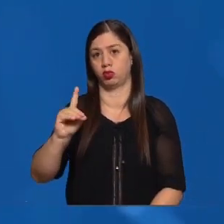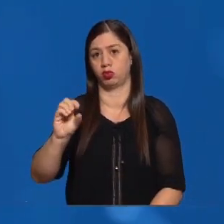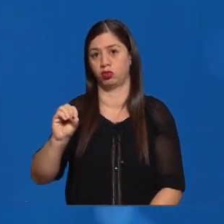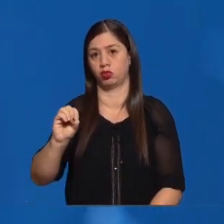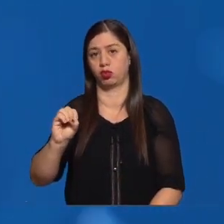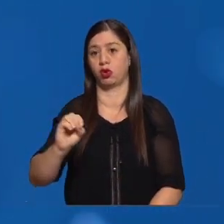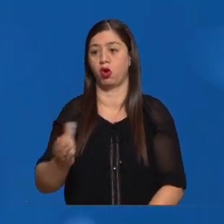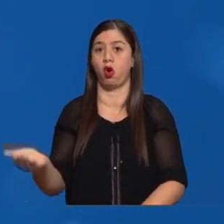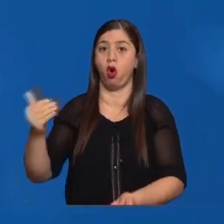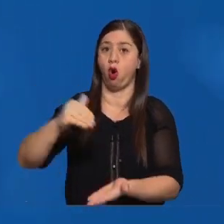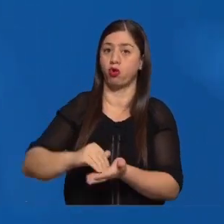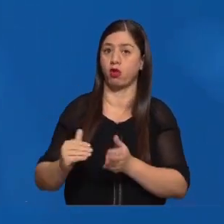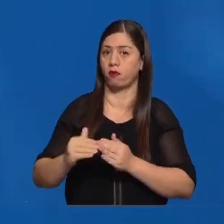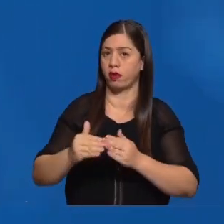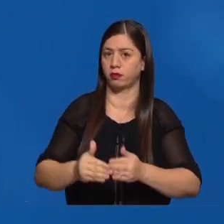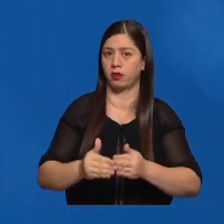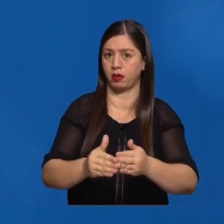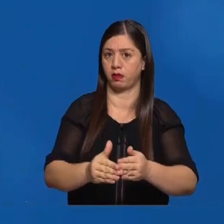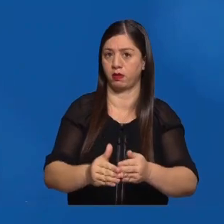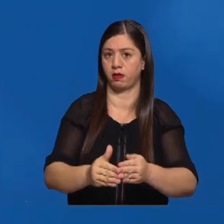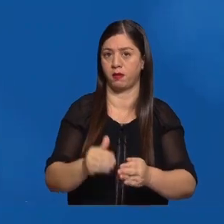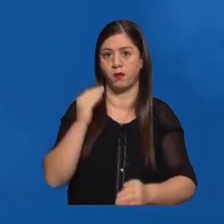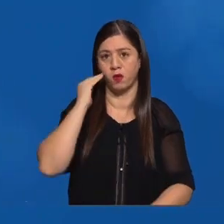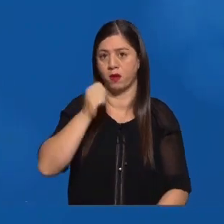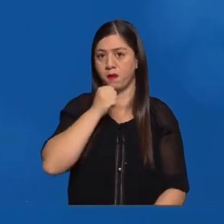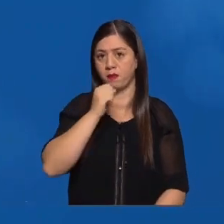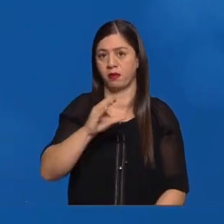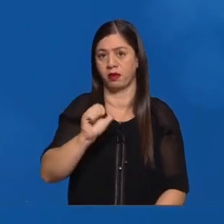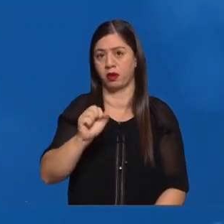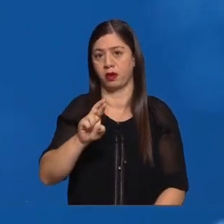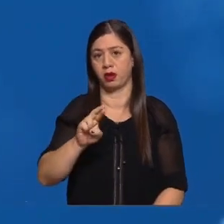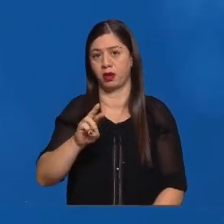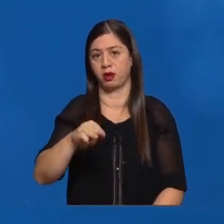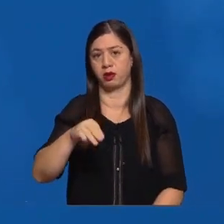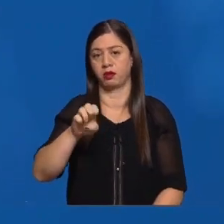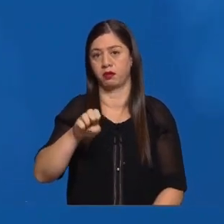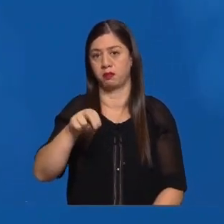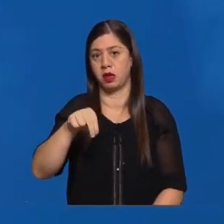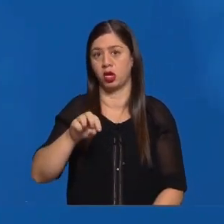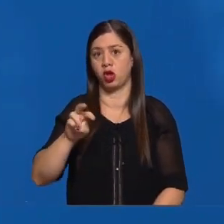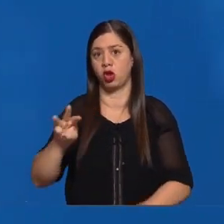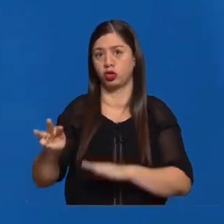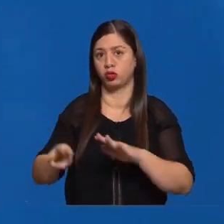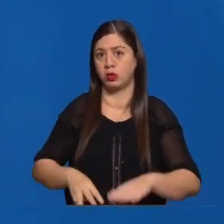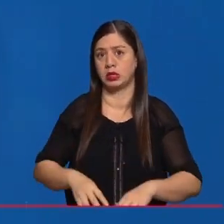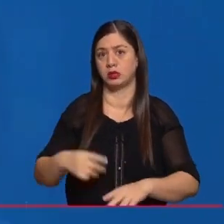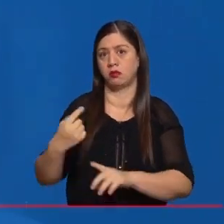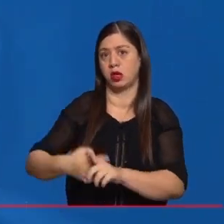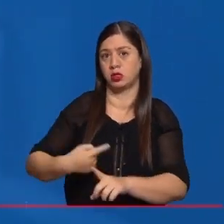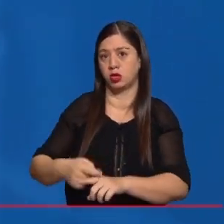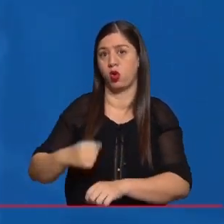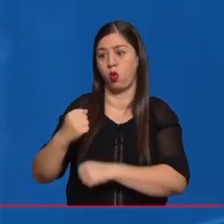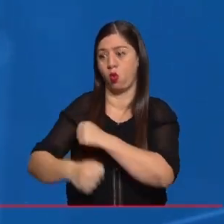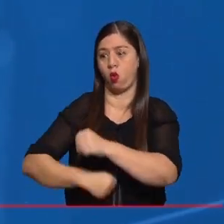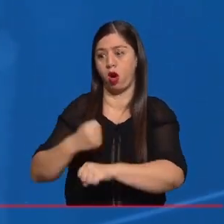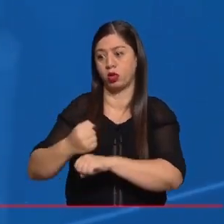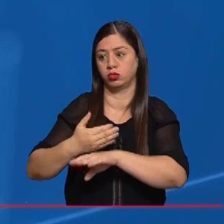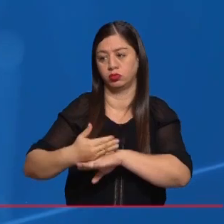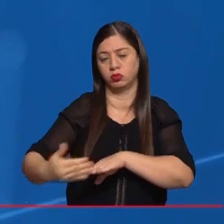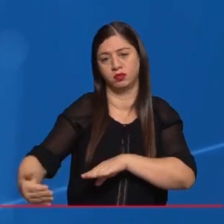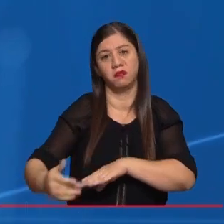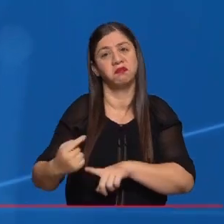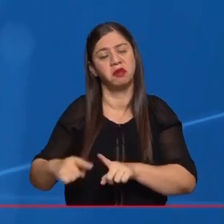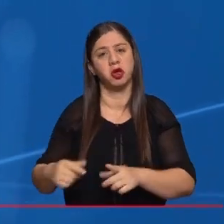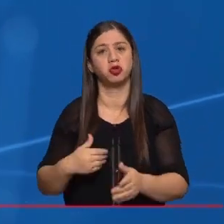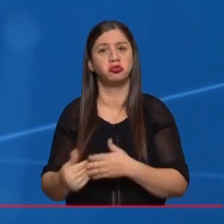subir en una embarcación en, pues no sé, en muchos meses, en muchos años. Sin embargo, a esta hora justamente se